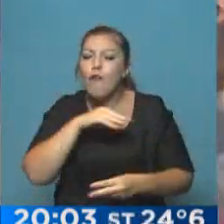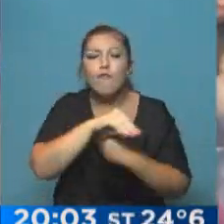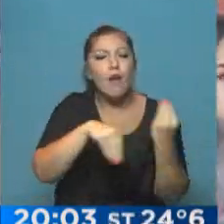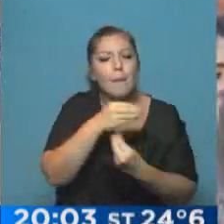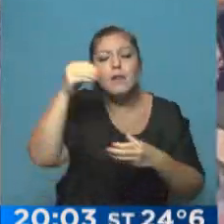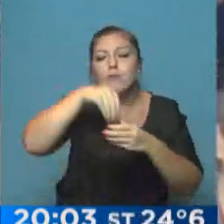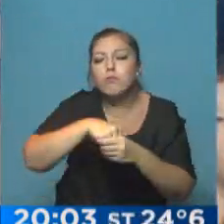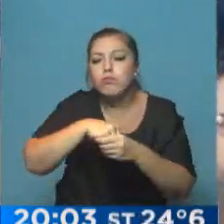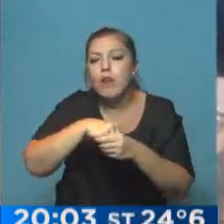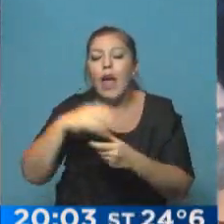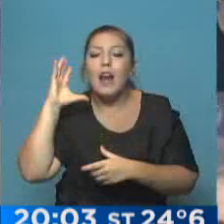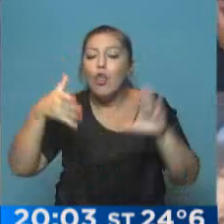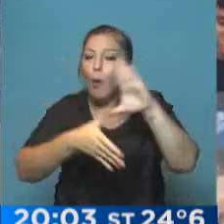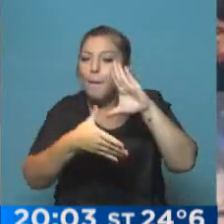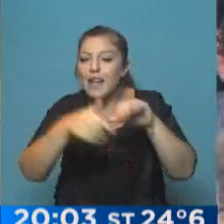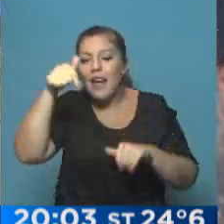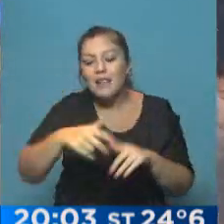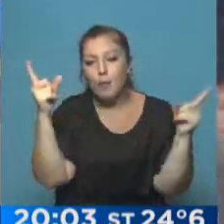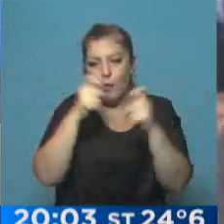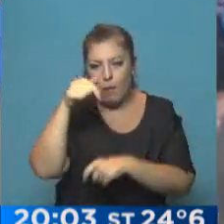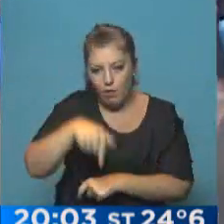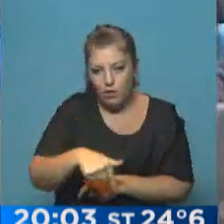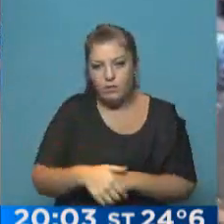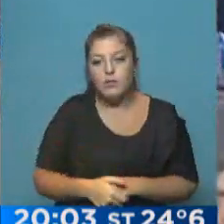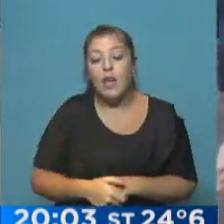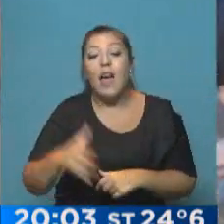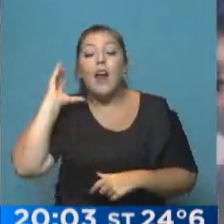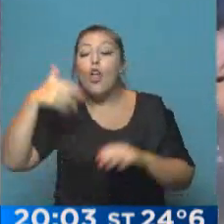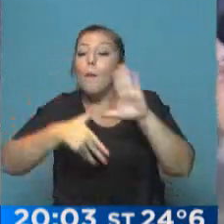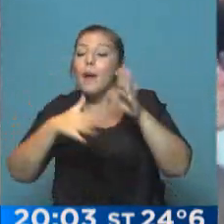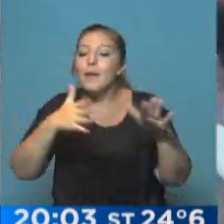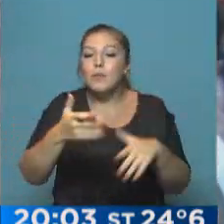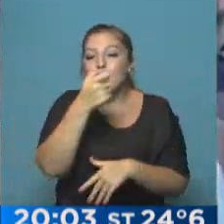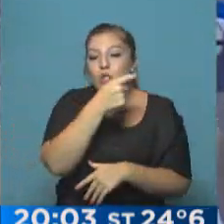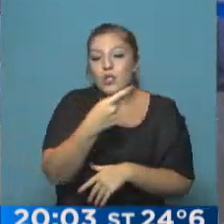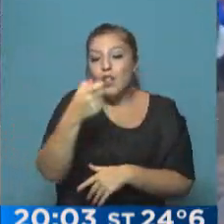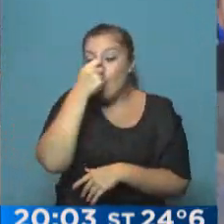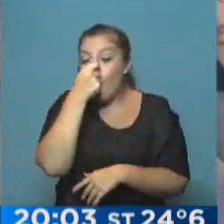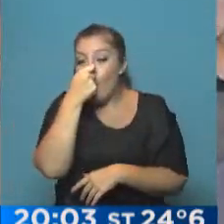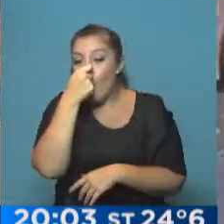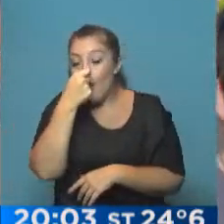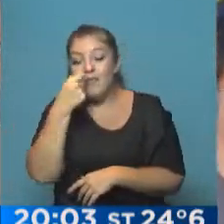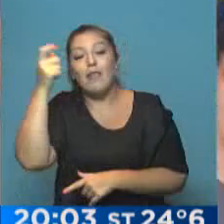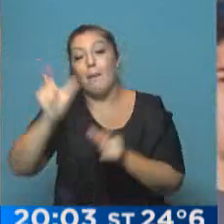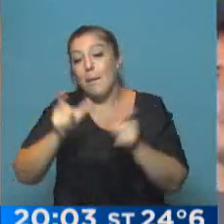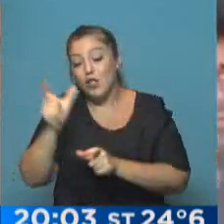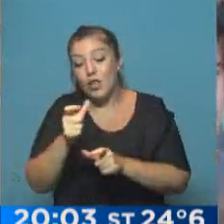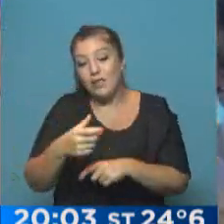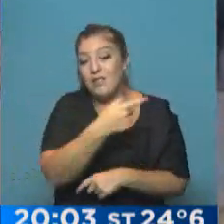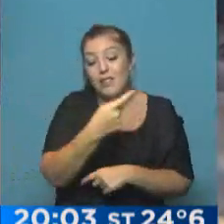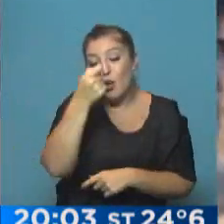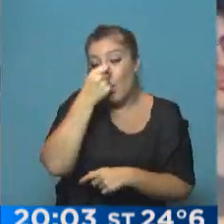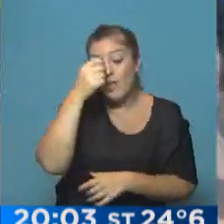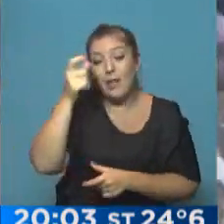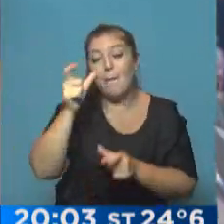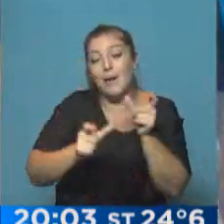están involucradas en Radio América en este problema? En Radio América somos aproximadamente 120 compañeros, 120 familias. Hay 10 bebés